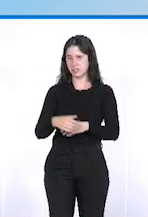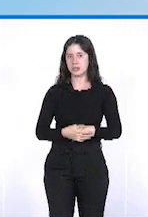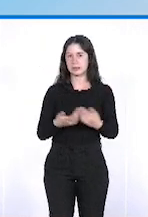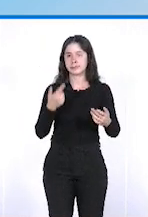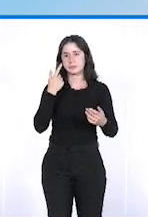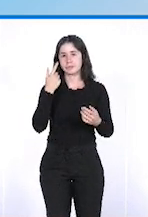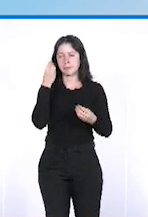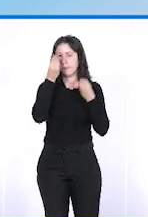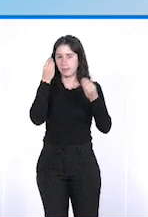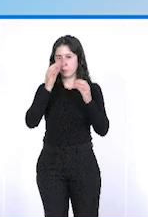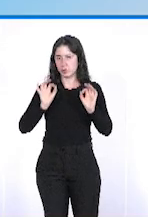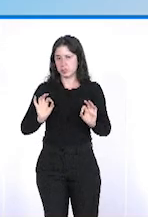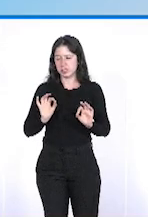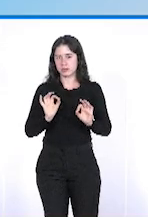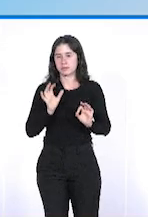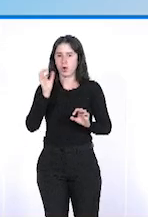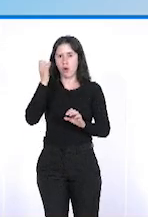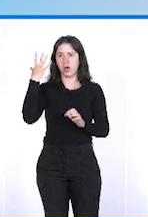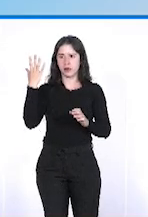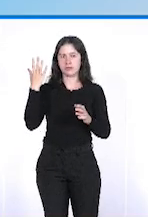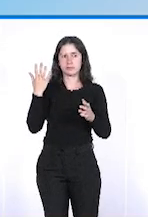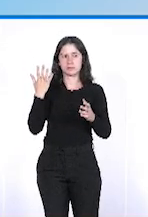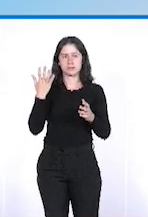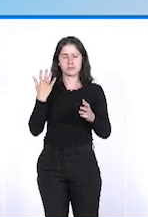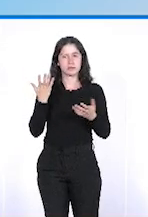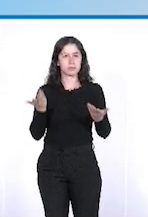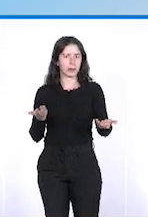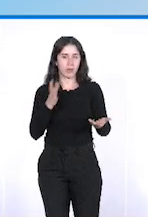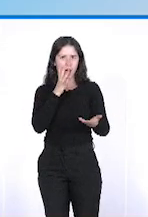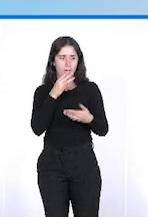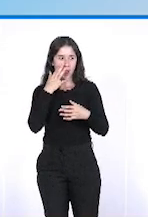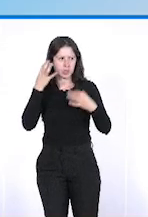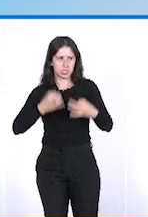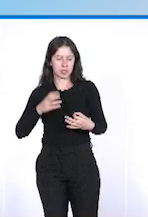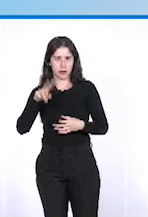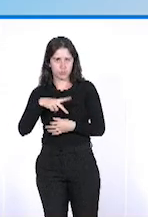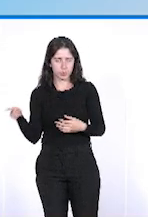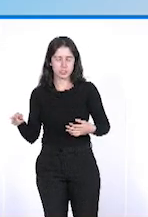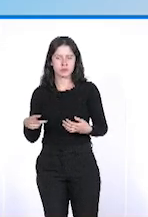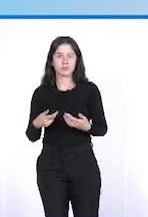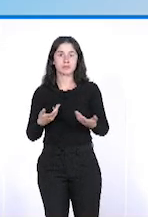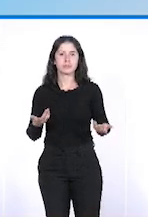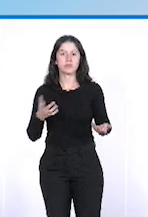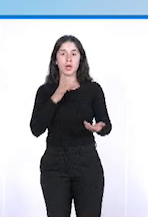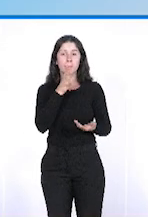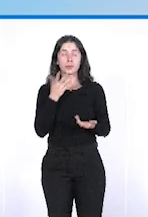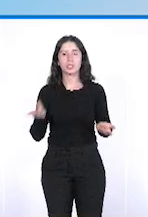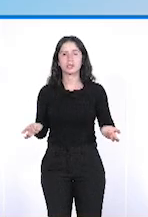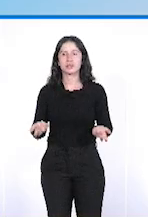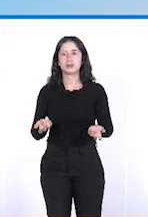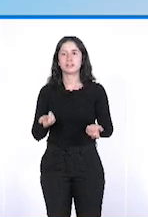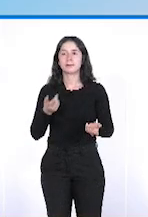ojalá pero no es la y os digo no lo es o sea ahora mismo no lo es pero no lo es porque el los